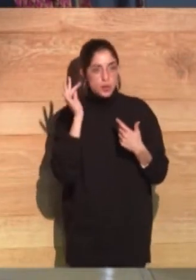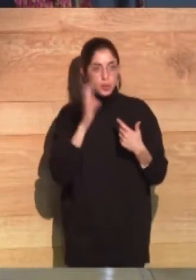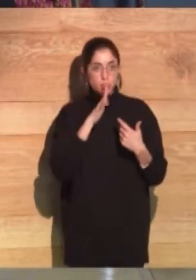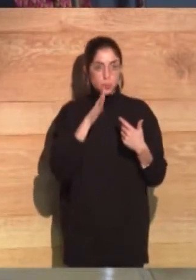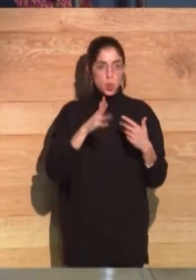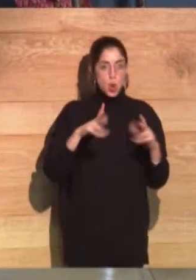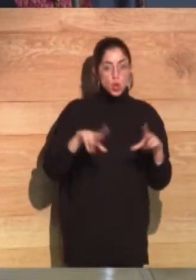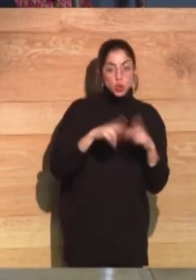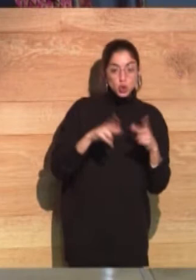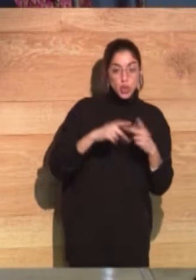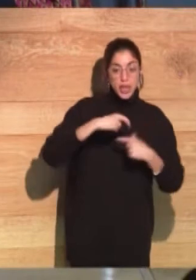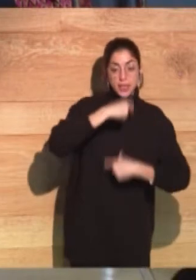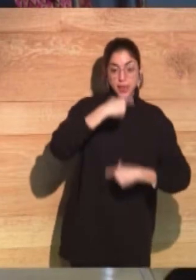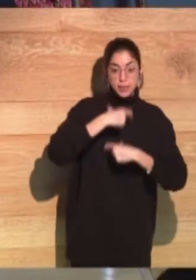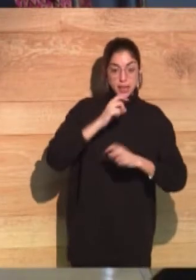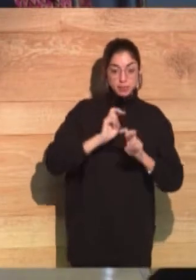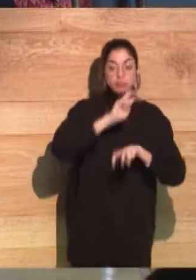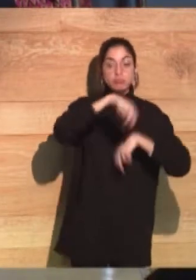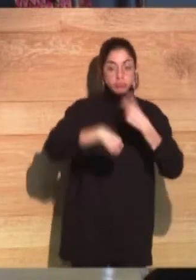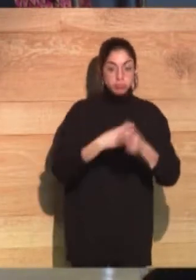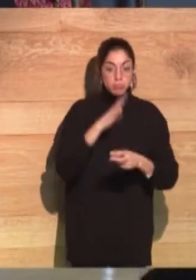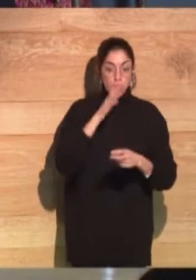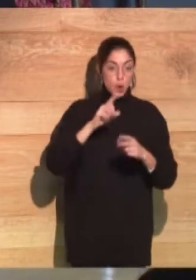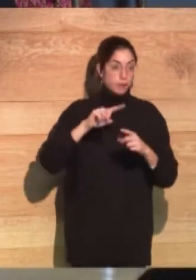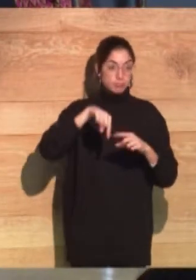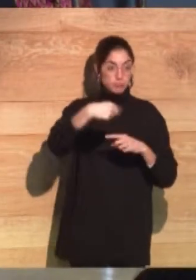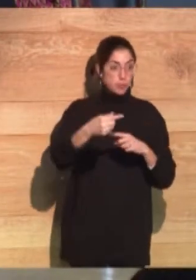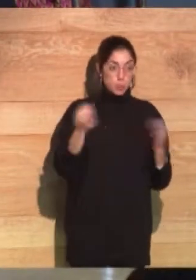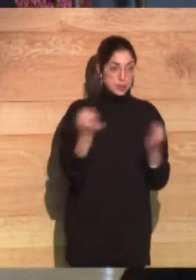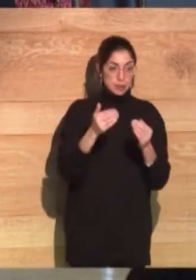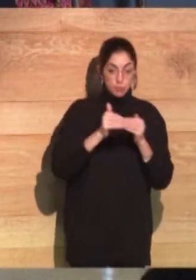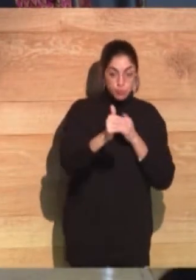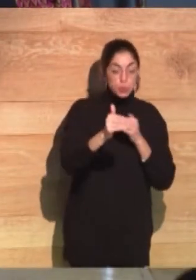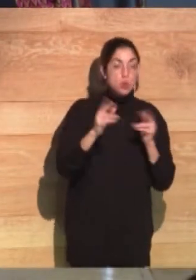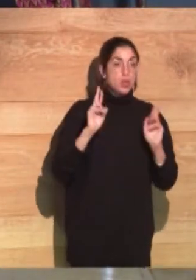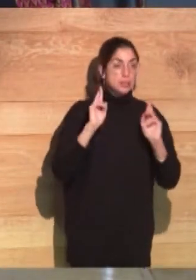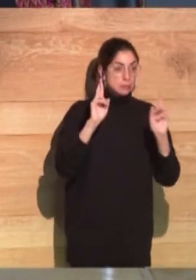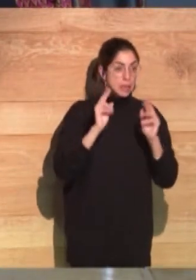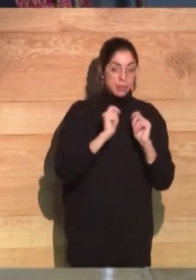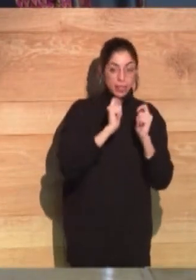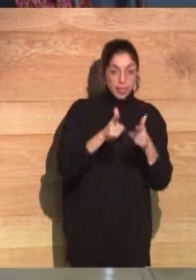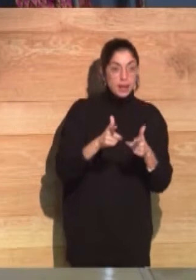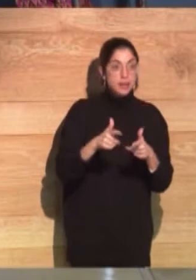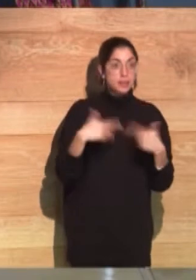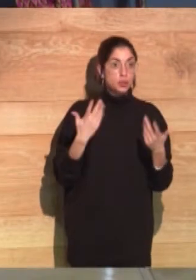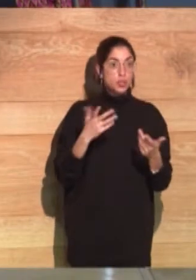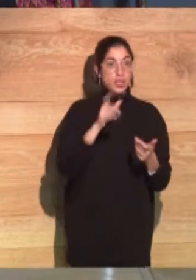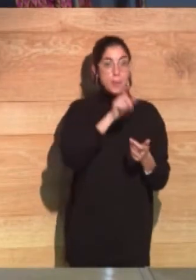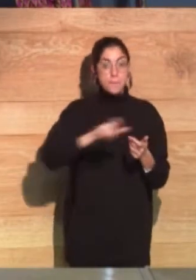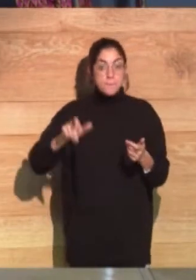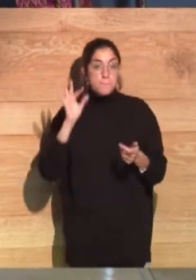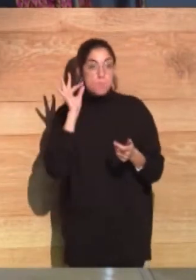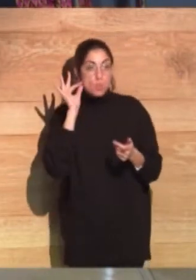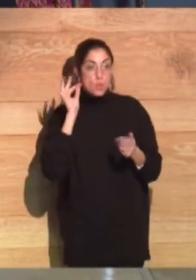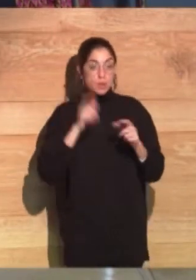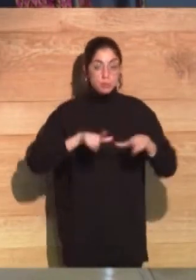civil que luego tiene que dar esperanza y tiene que recuperar a un país. Las mujeres a veces no son las protagonistas en primera línea